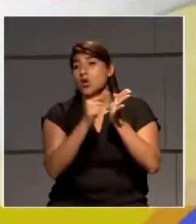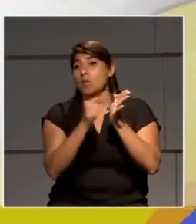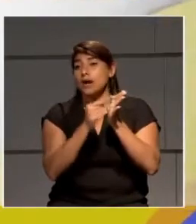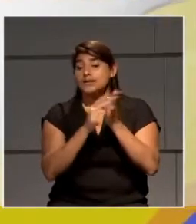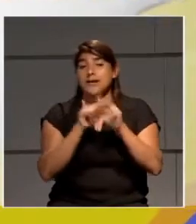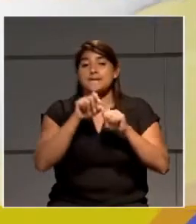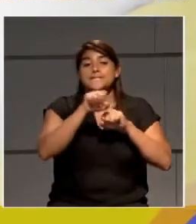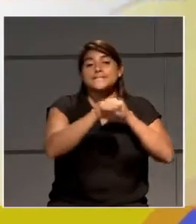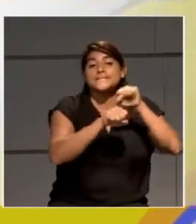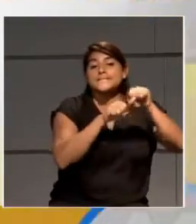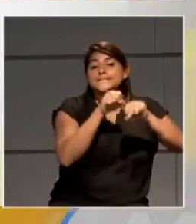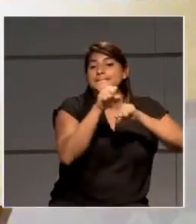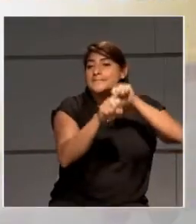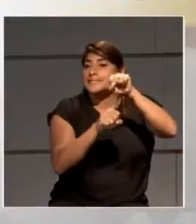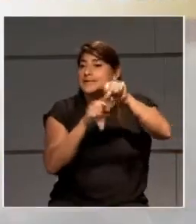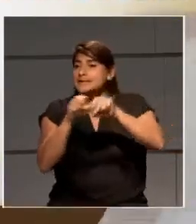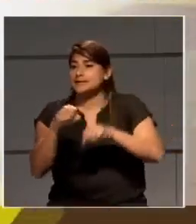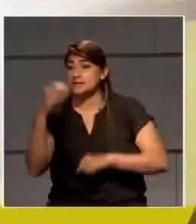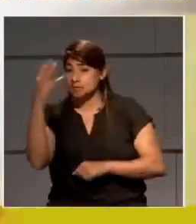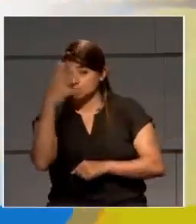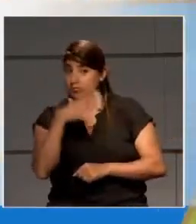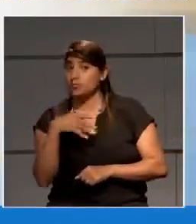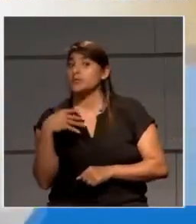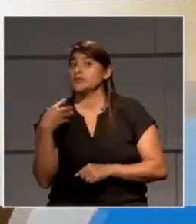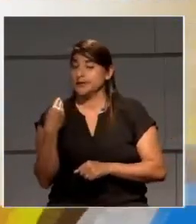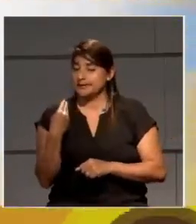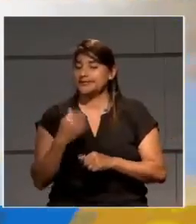de bicicletas. ¡Está muy chiva!